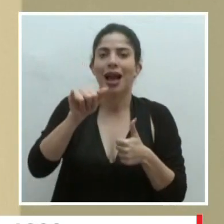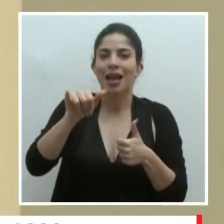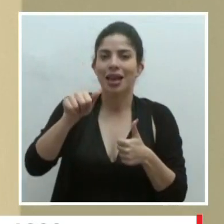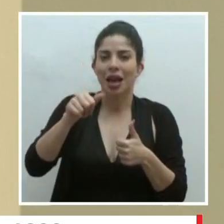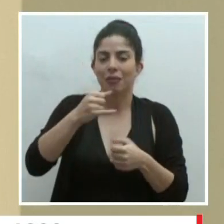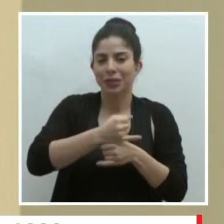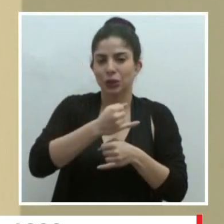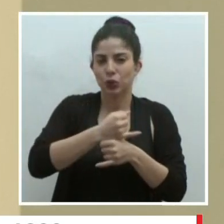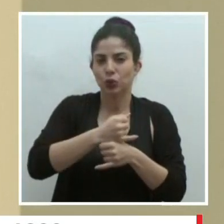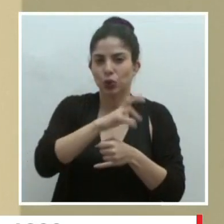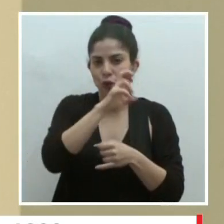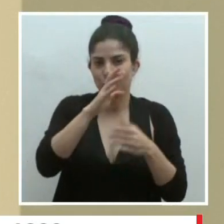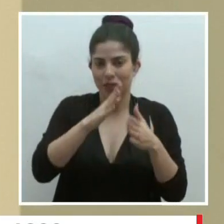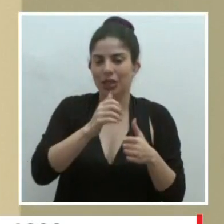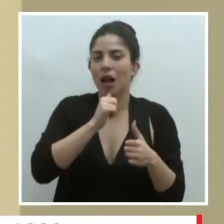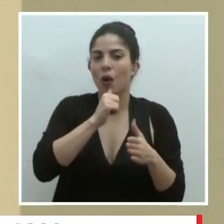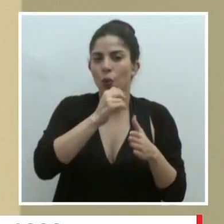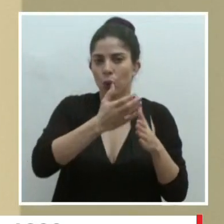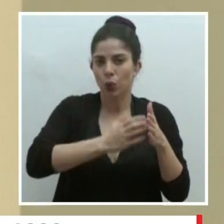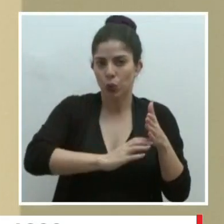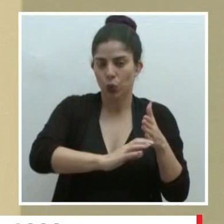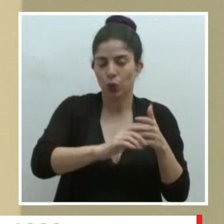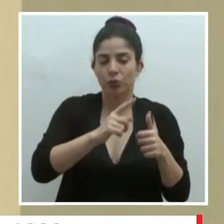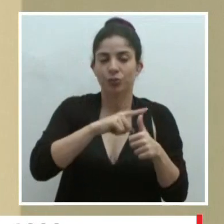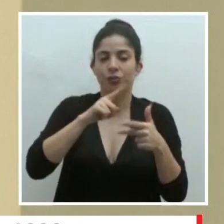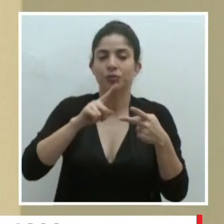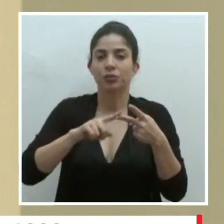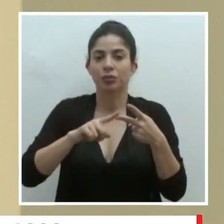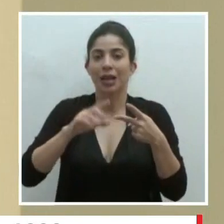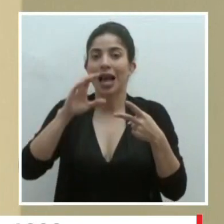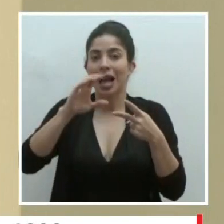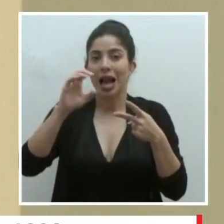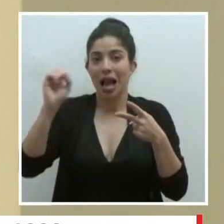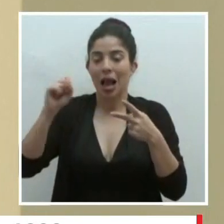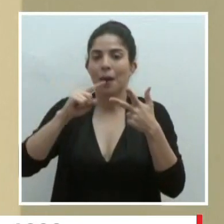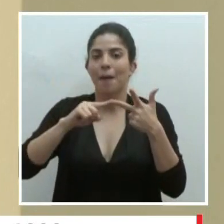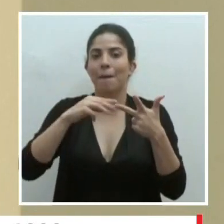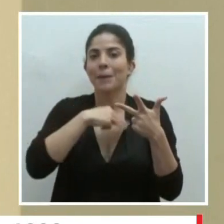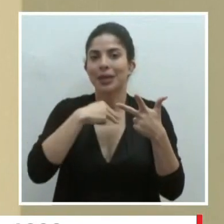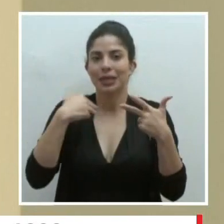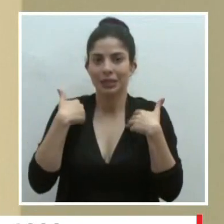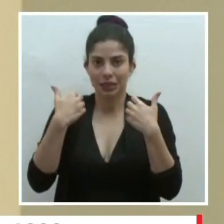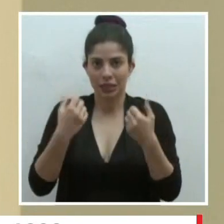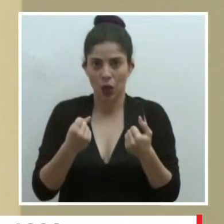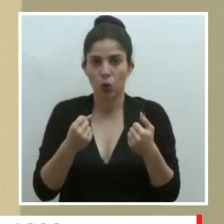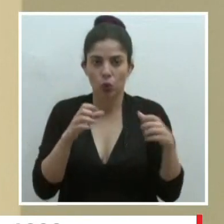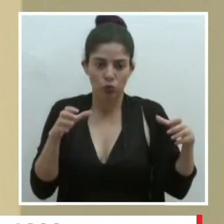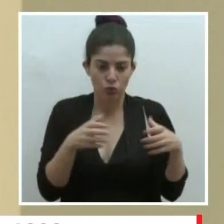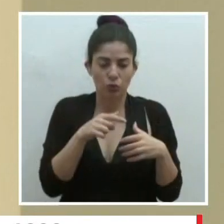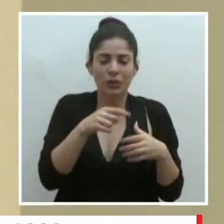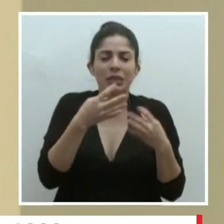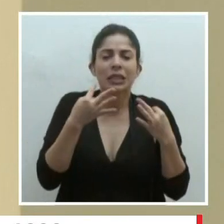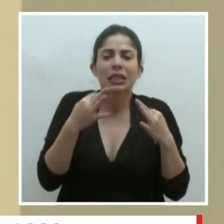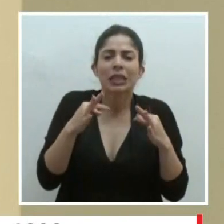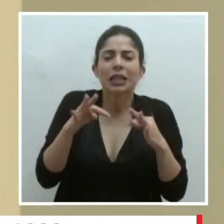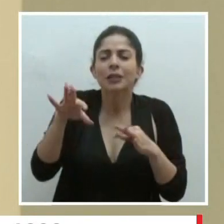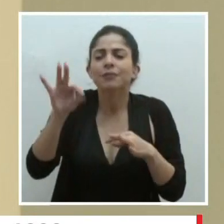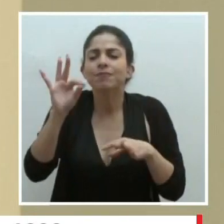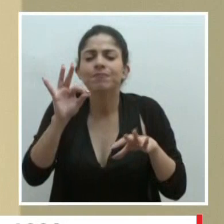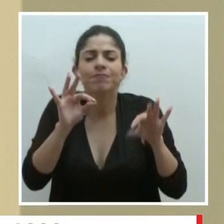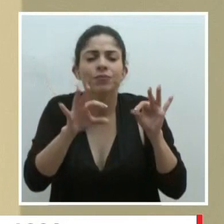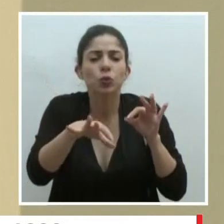Alcantarillados, el Instituto Costarricense de Acueductos y Alcantarillados, la Caja Costarricense de Seguro Social y el Ministerio de Salud. Y en realidad ahí se han tratado de seleccionar también